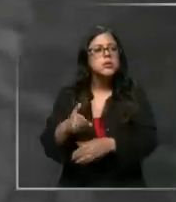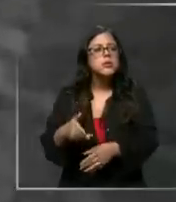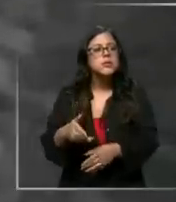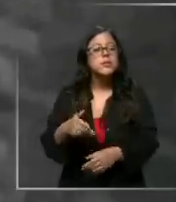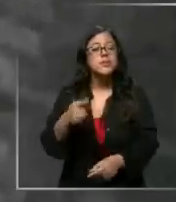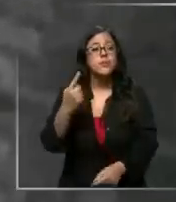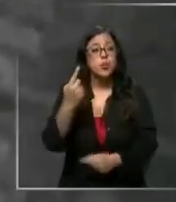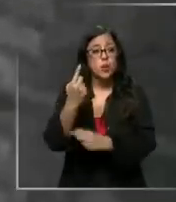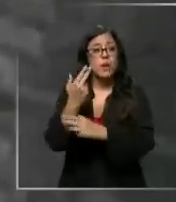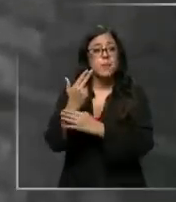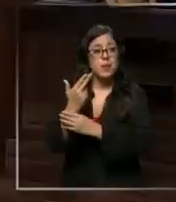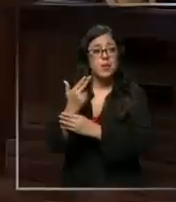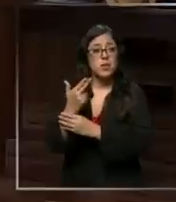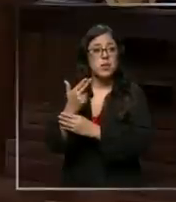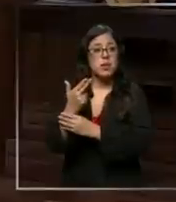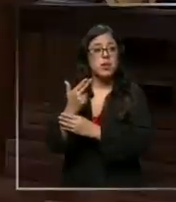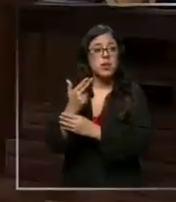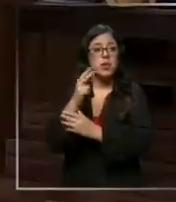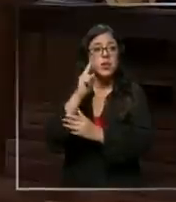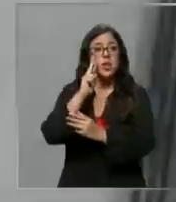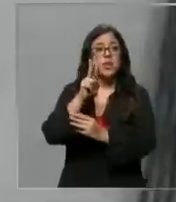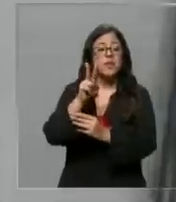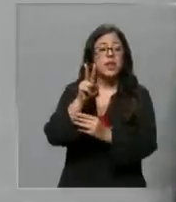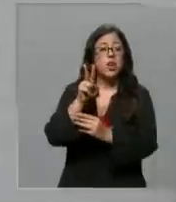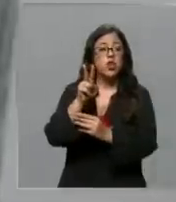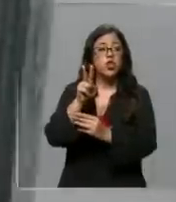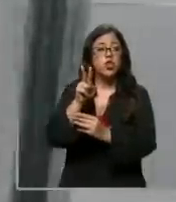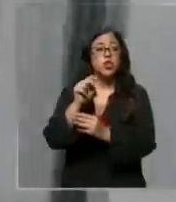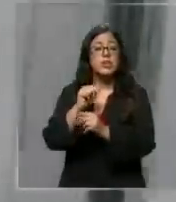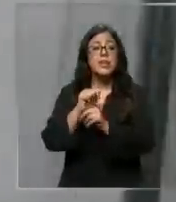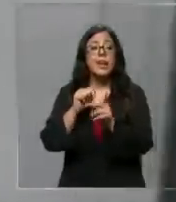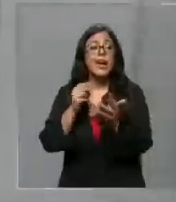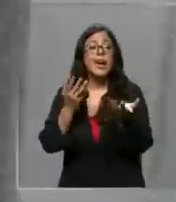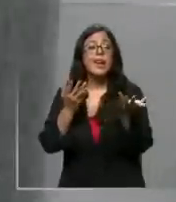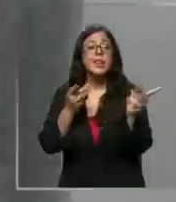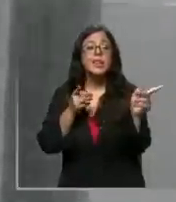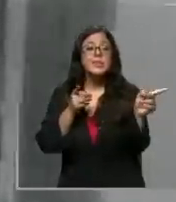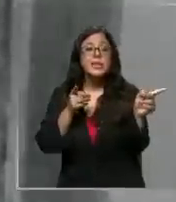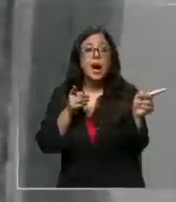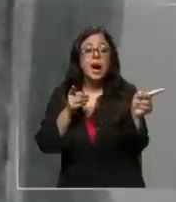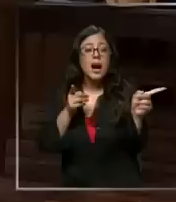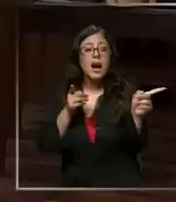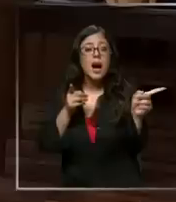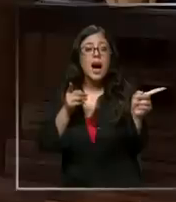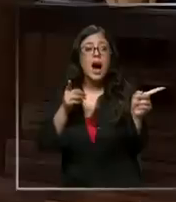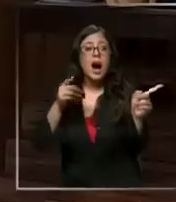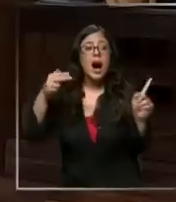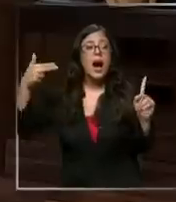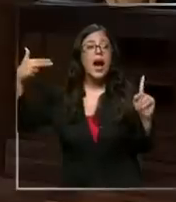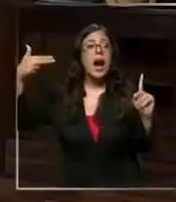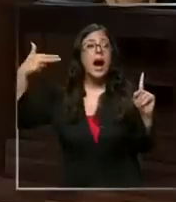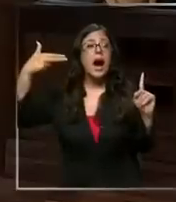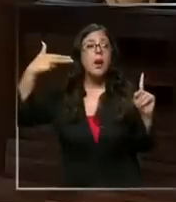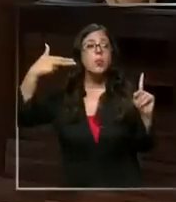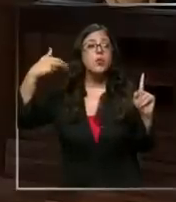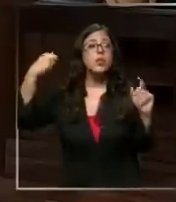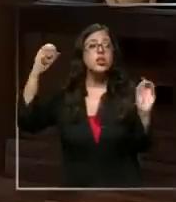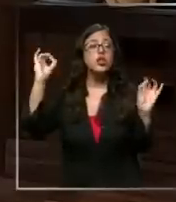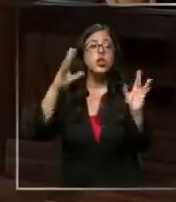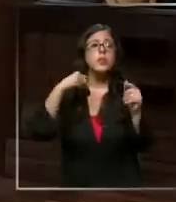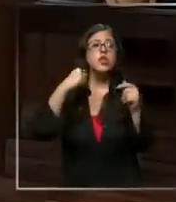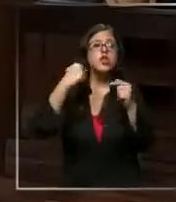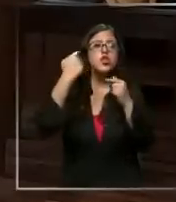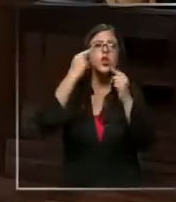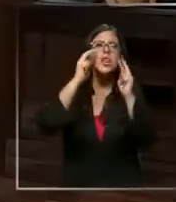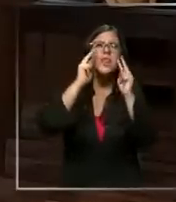un arma y veo que de allá veo que apunten a mi hija porque a mi hija le veía solamente esta parte